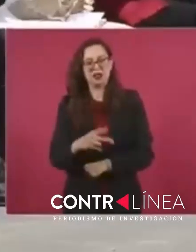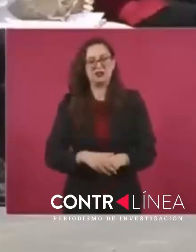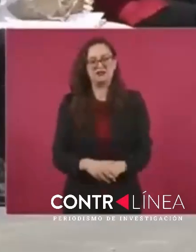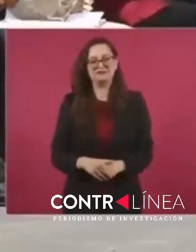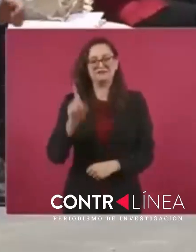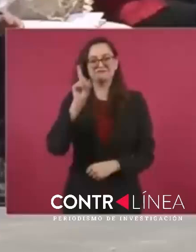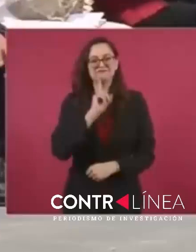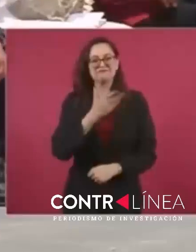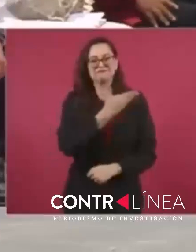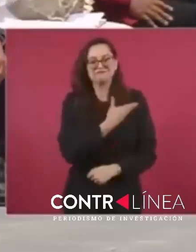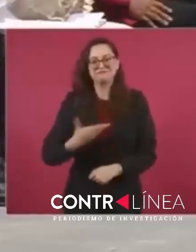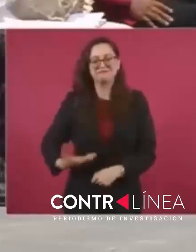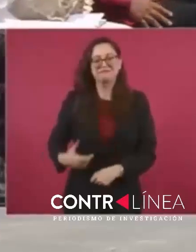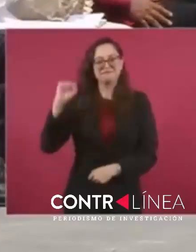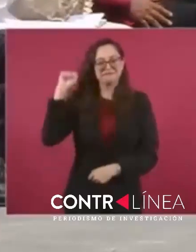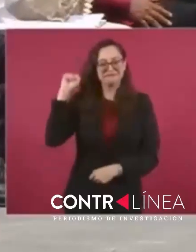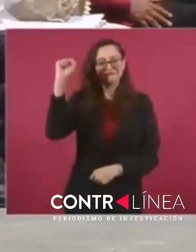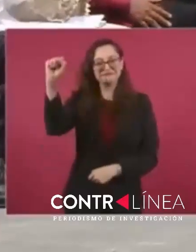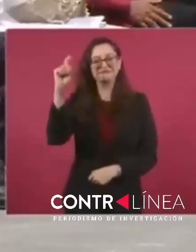Presidenta,